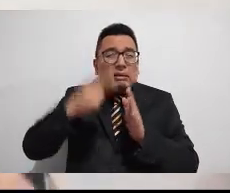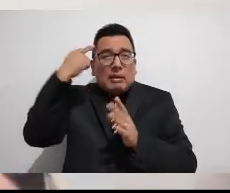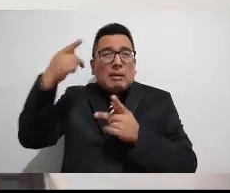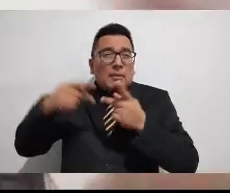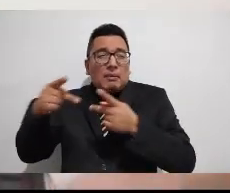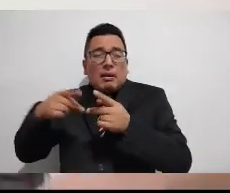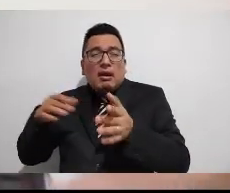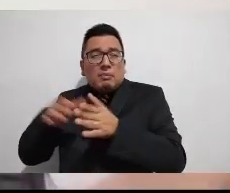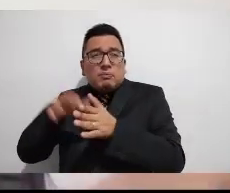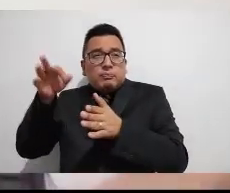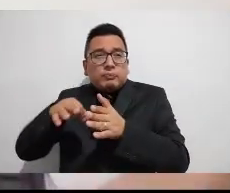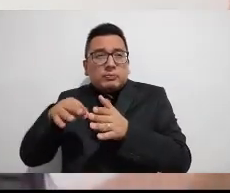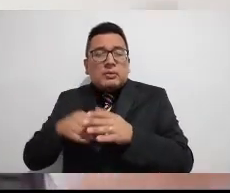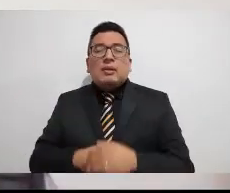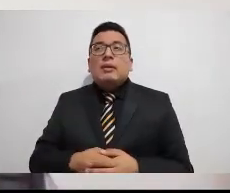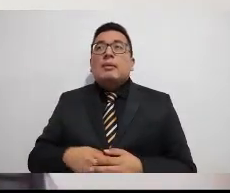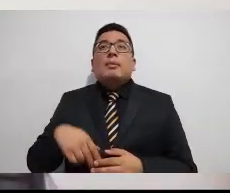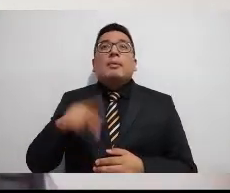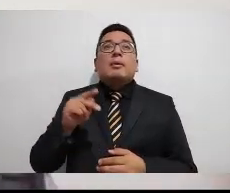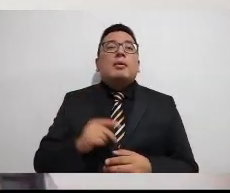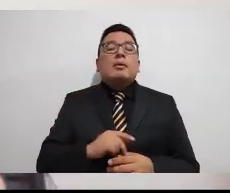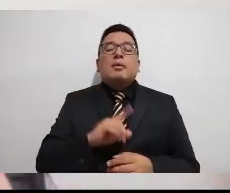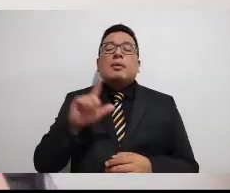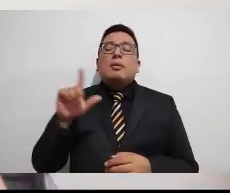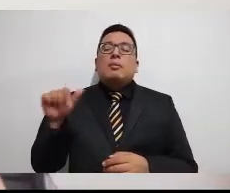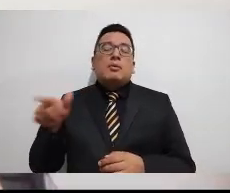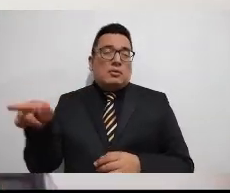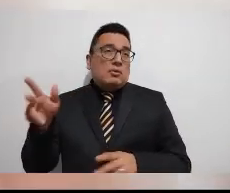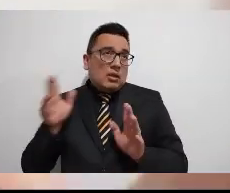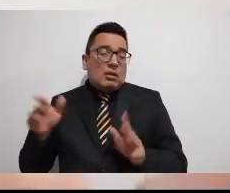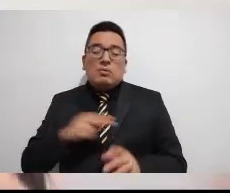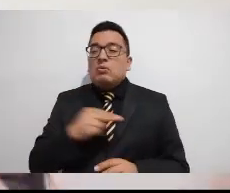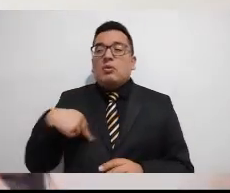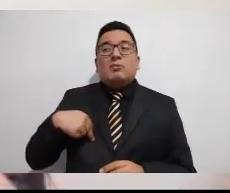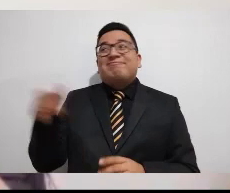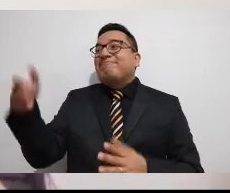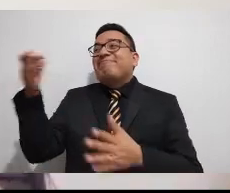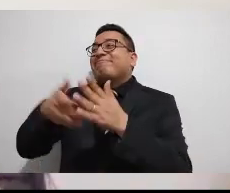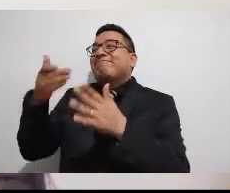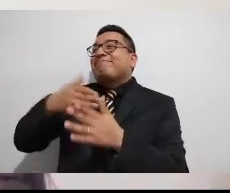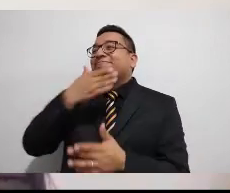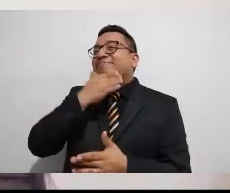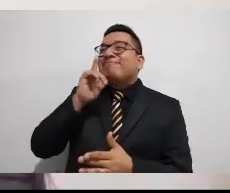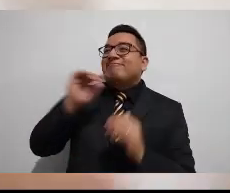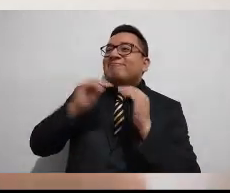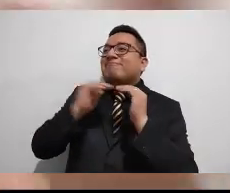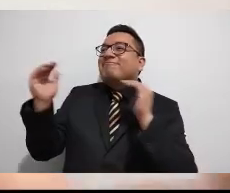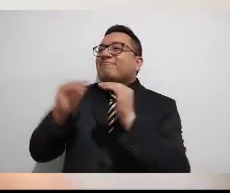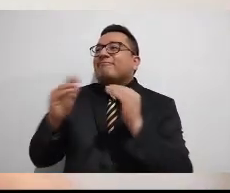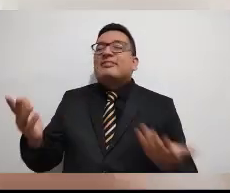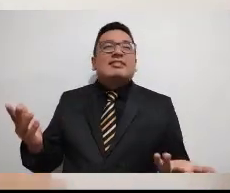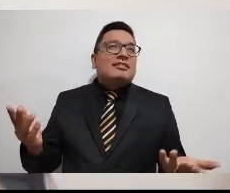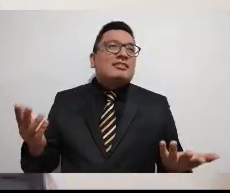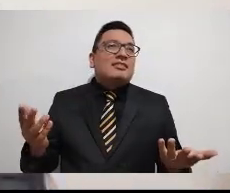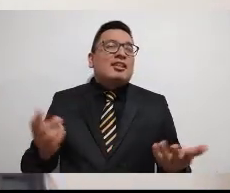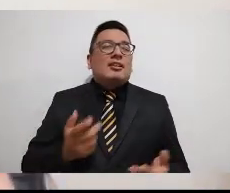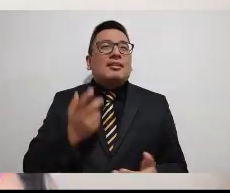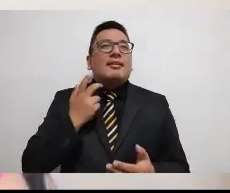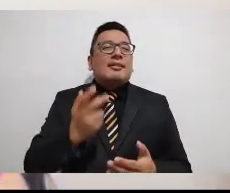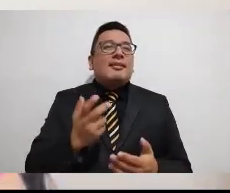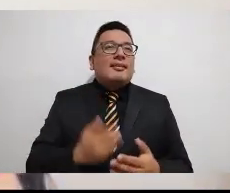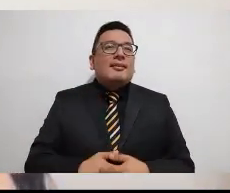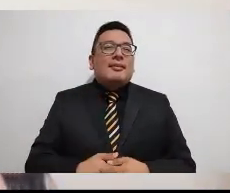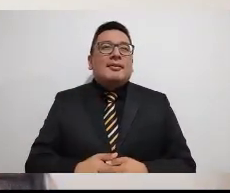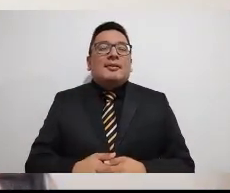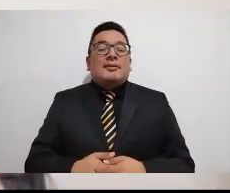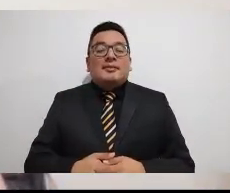sí estás trastocando el sistema, ¿no? Algo que por mandato internacional, digamos, estaríamos obligados a cumplir, ¿no?